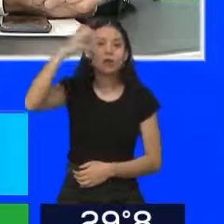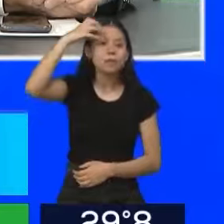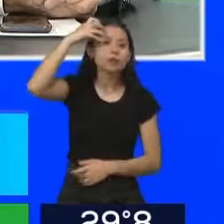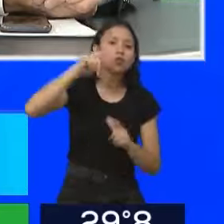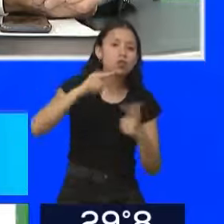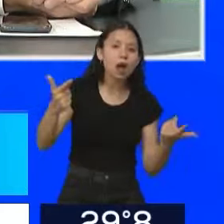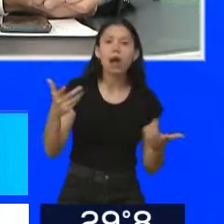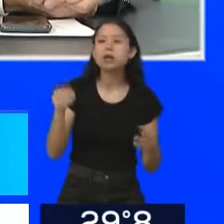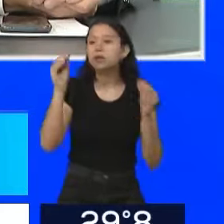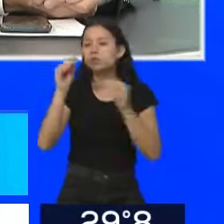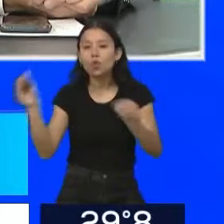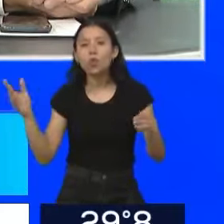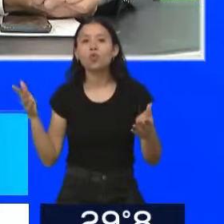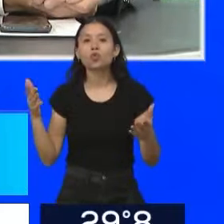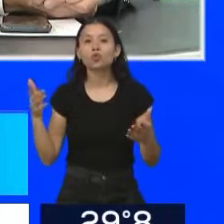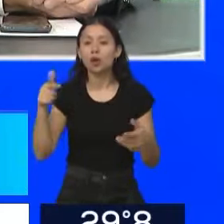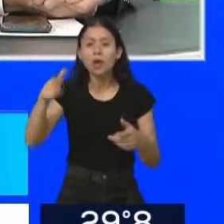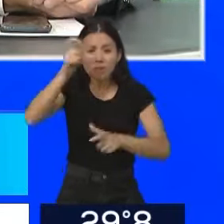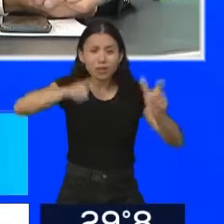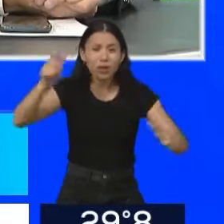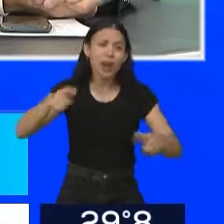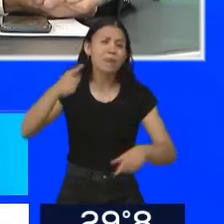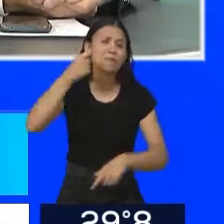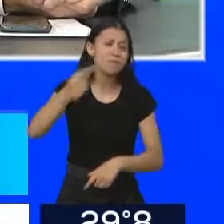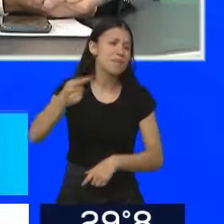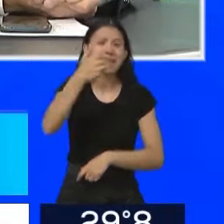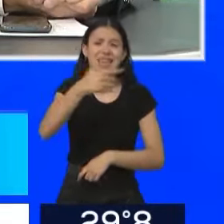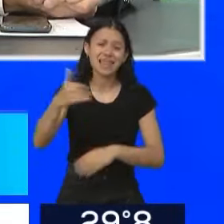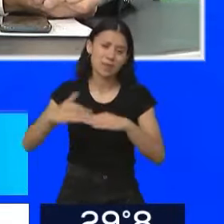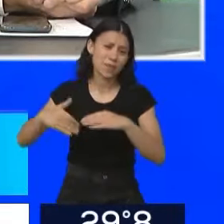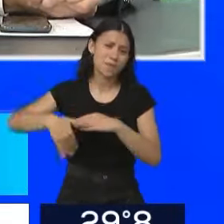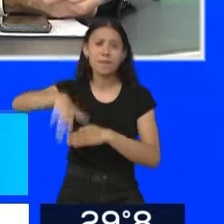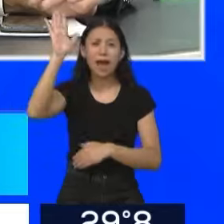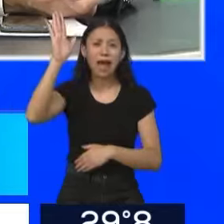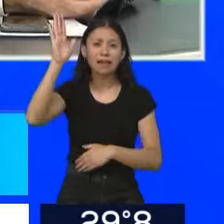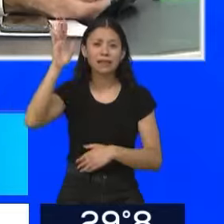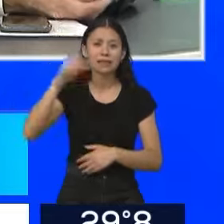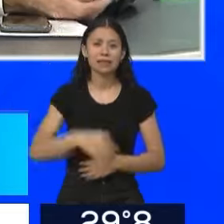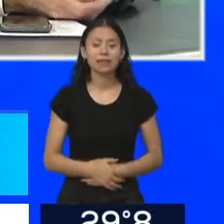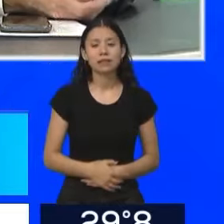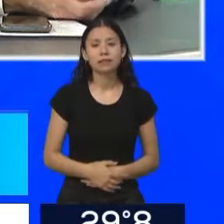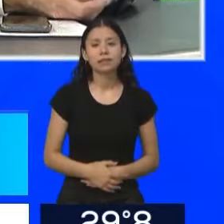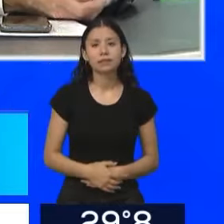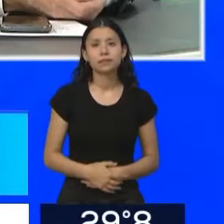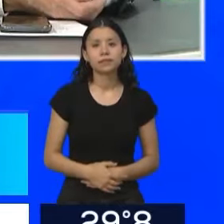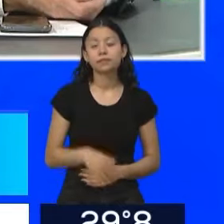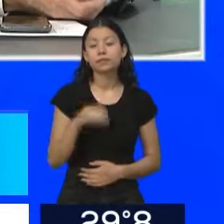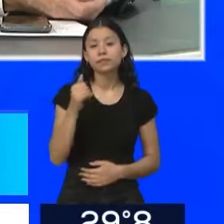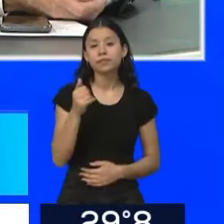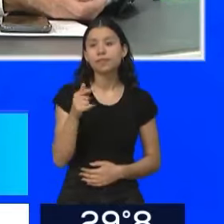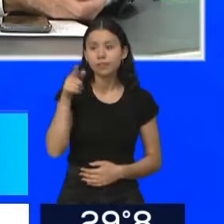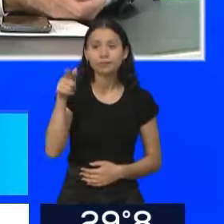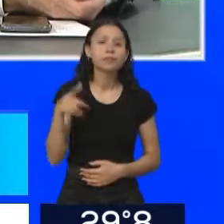metro cuadrado de terreno donde hay 1.500 personas esperando la intemperie. Bueno, en ese cruce de